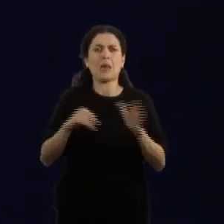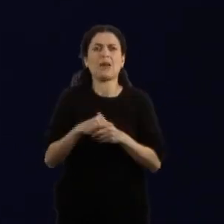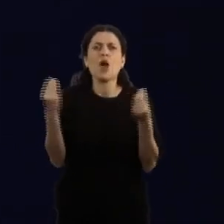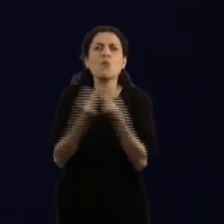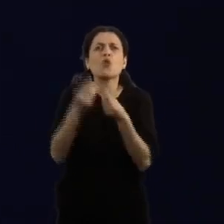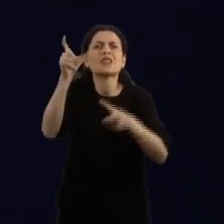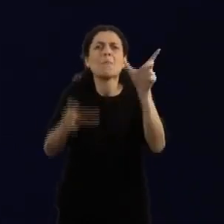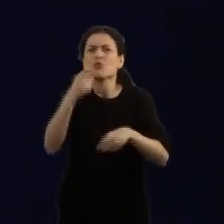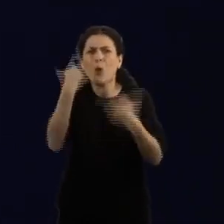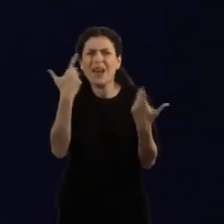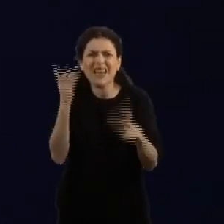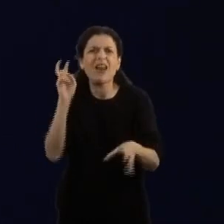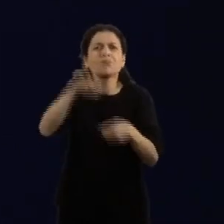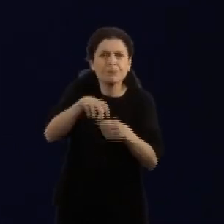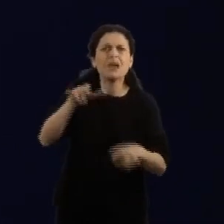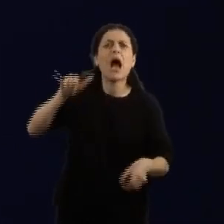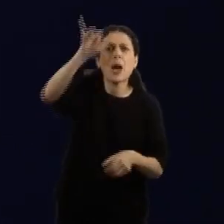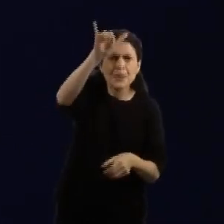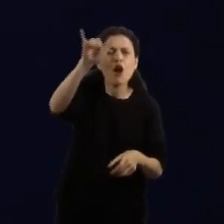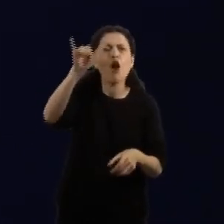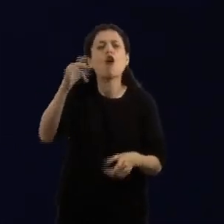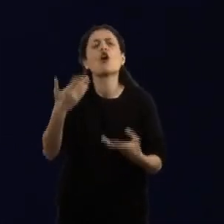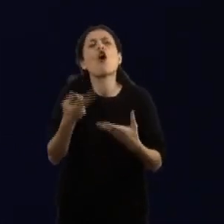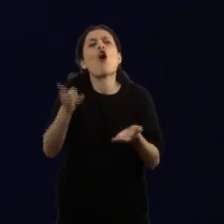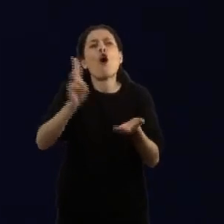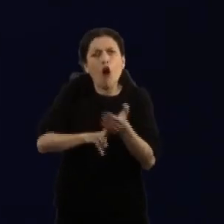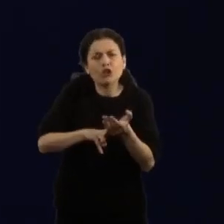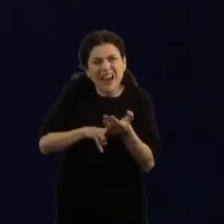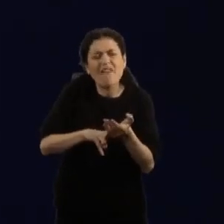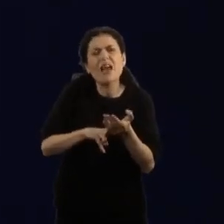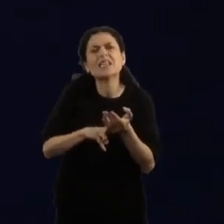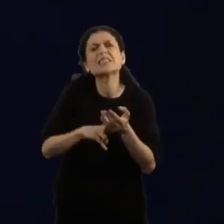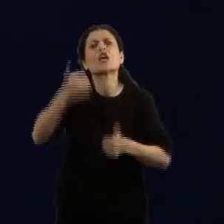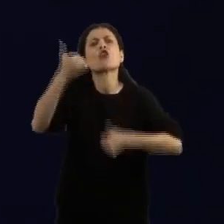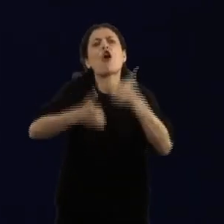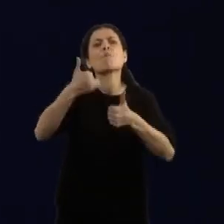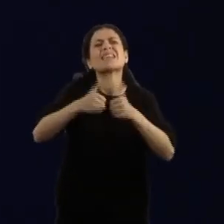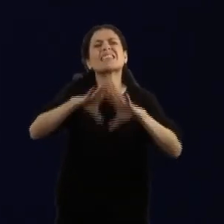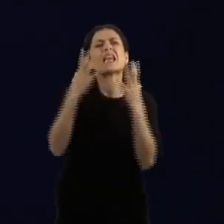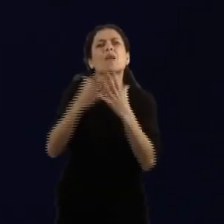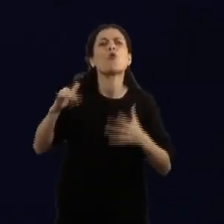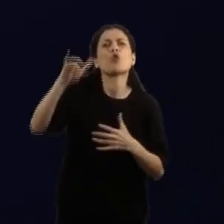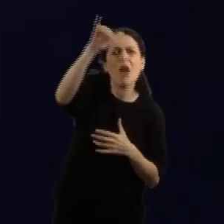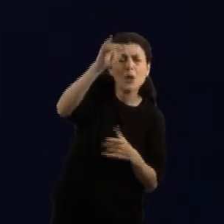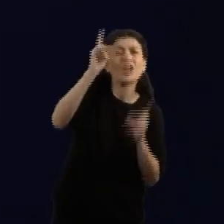cielos argentinos vuelven a estar abiertos a la competencia, al libre mercado y a la iniciativa